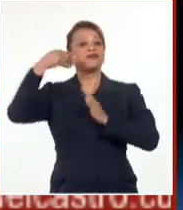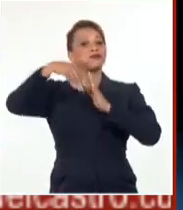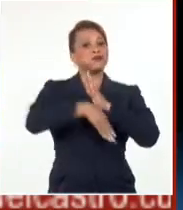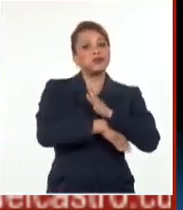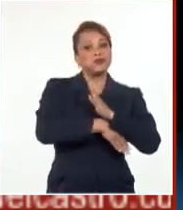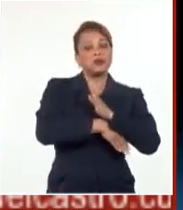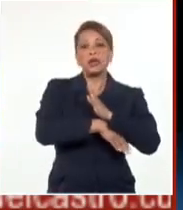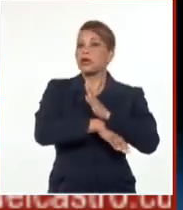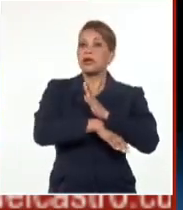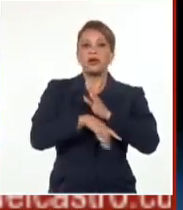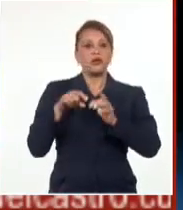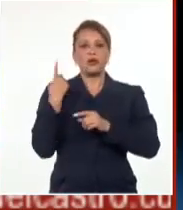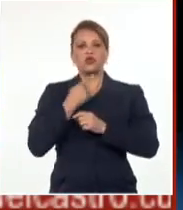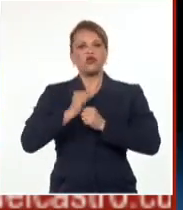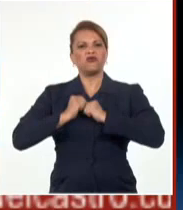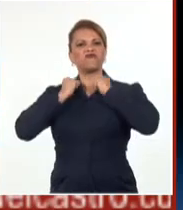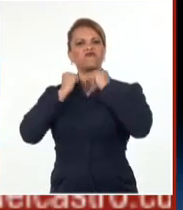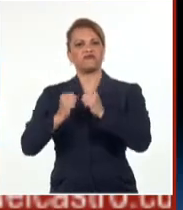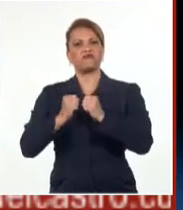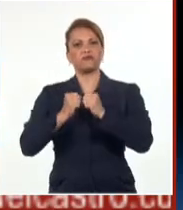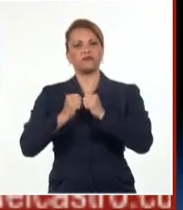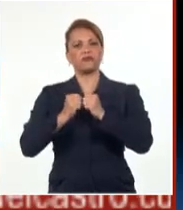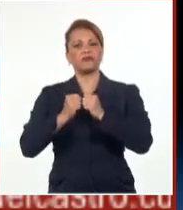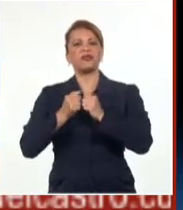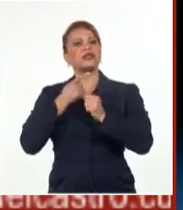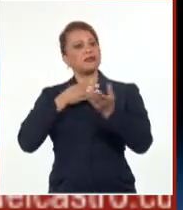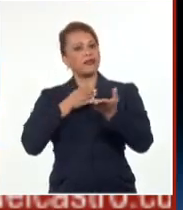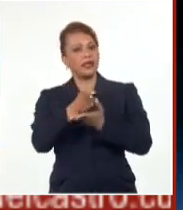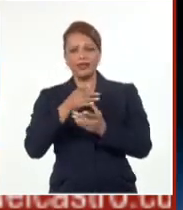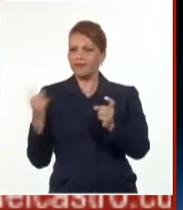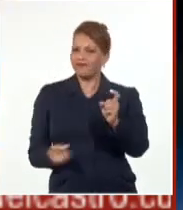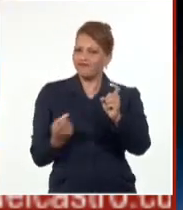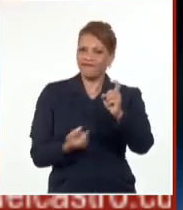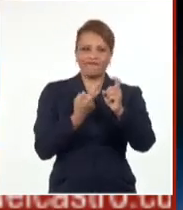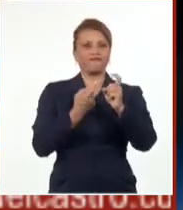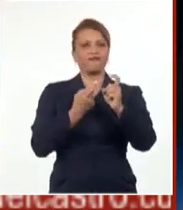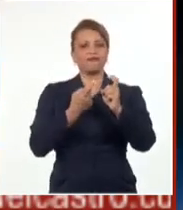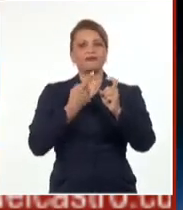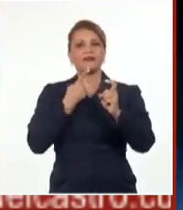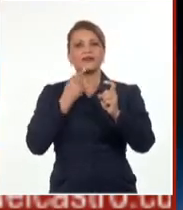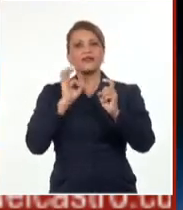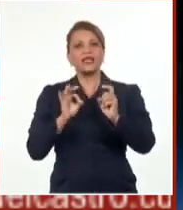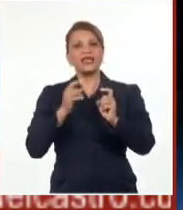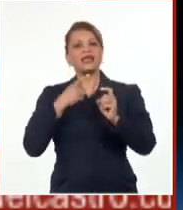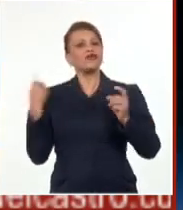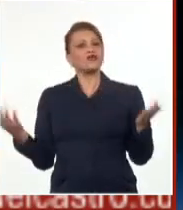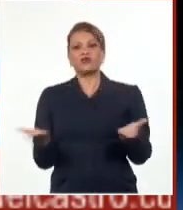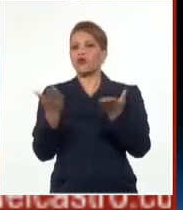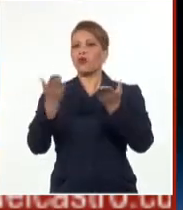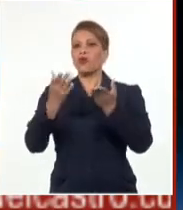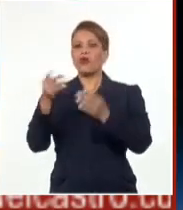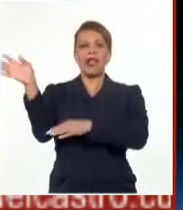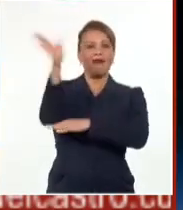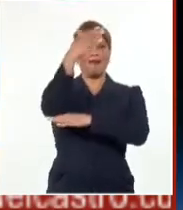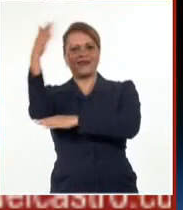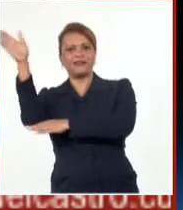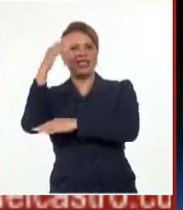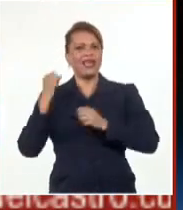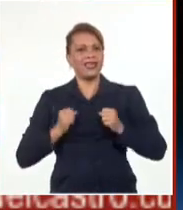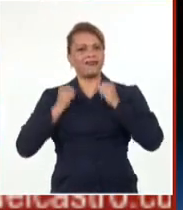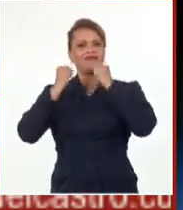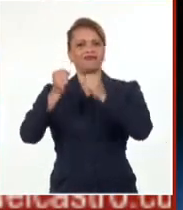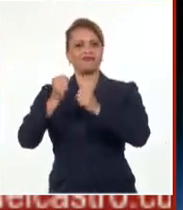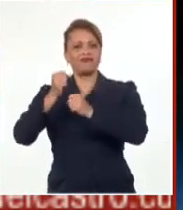nosotros supimos mantenernos firmes y seguir adelante. Enarbolamos nuestras banderas, nos